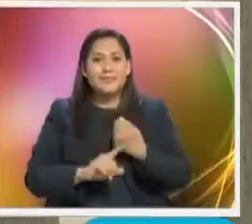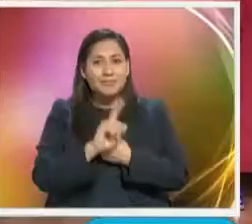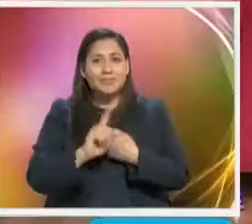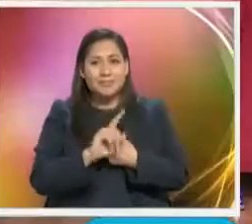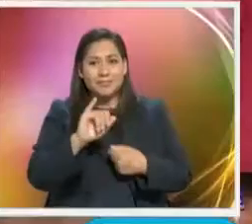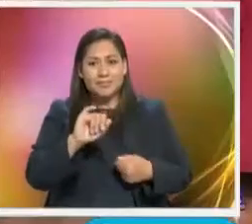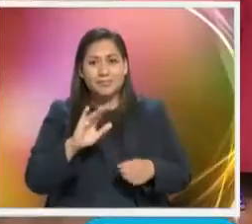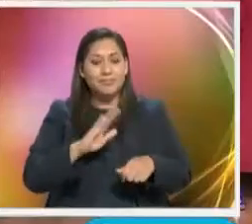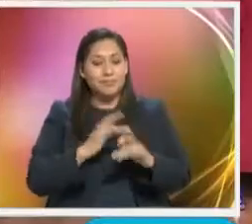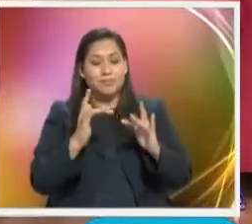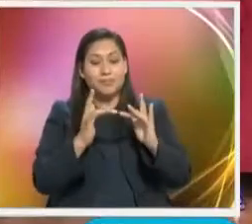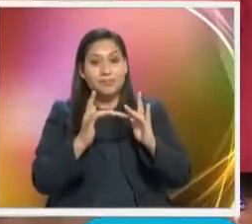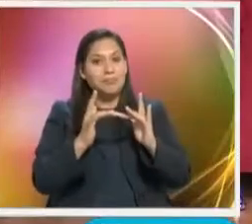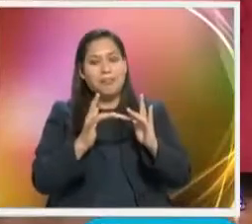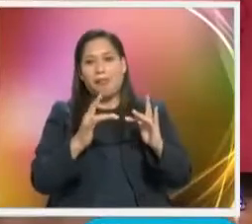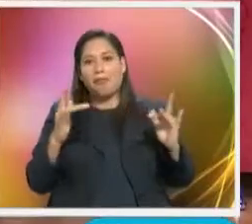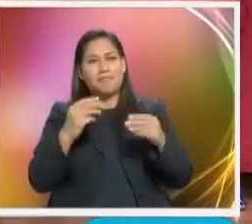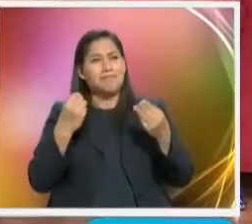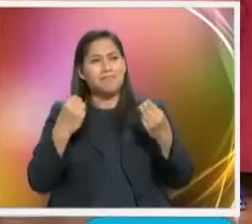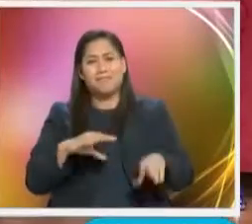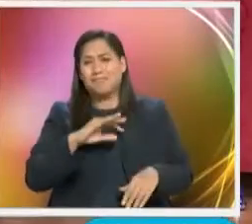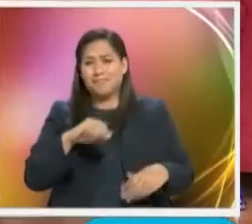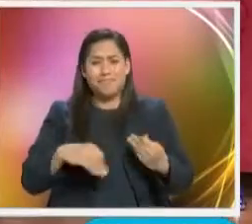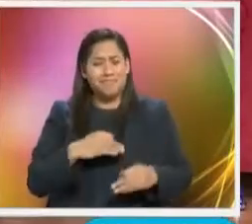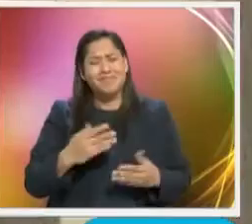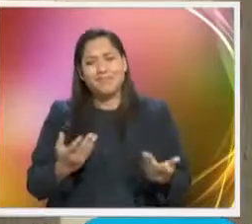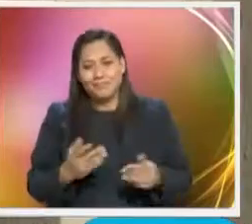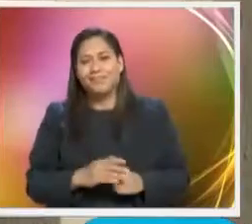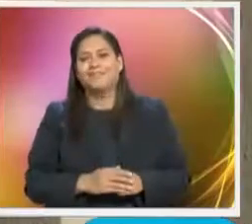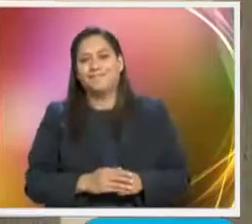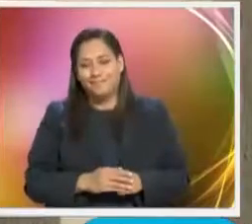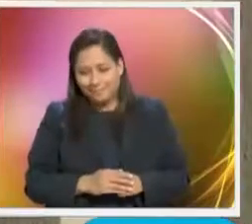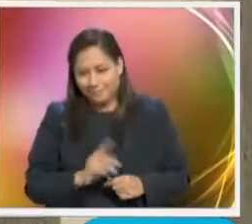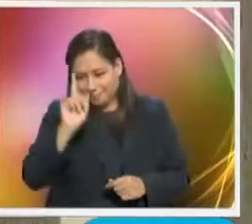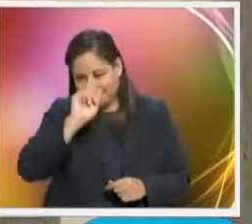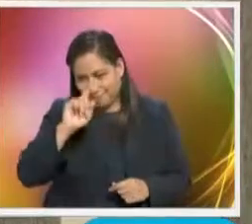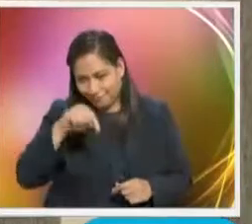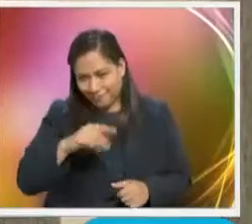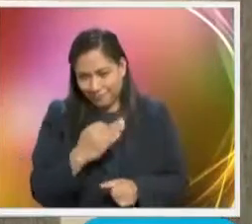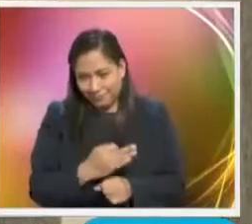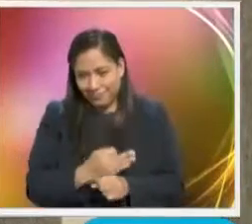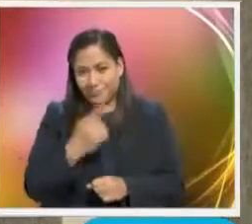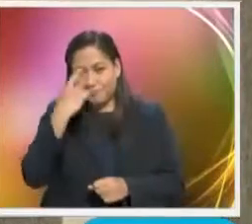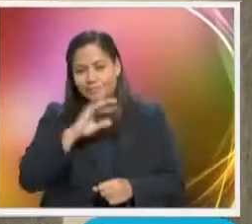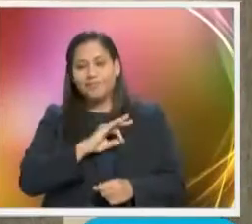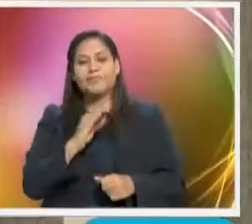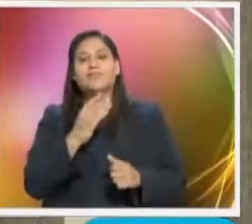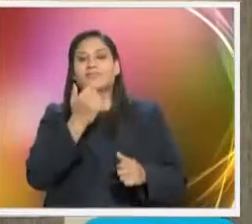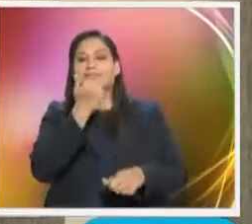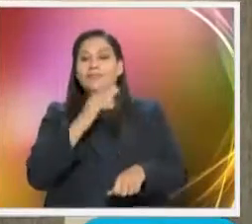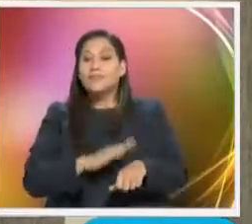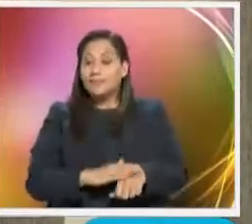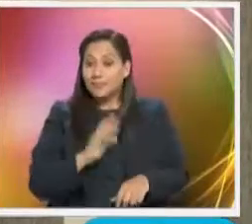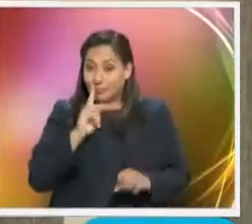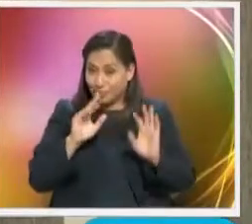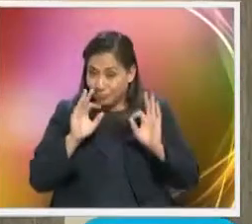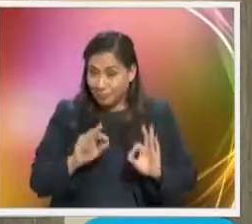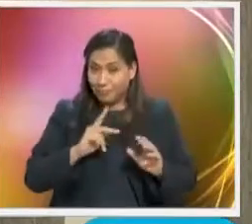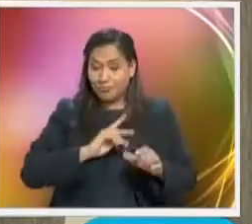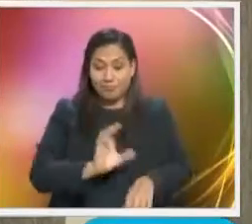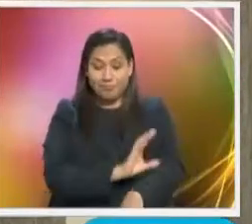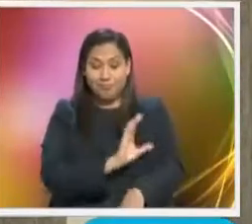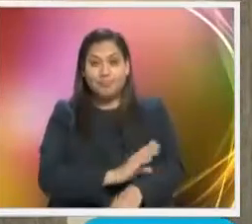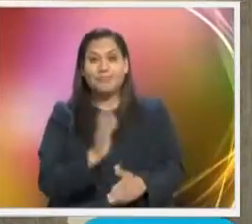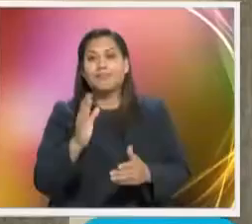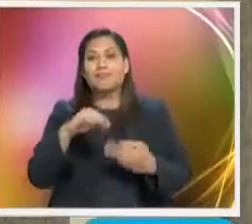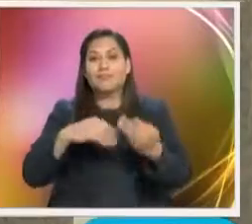porque nos desconectamos de todo. Exacto. Entonces, vamos a darles unos tips para que podamos administrar mejor nuestra batería